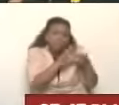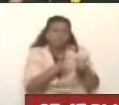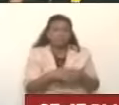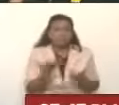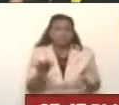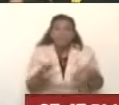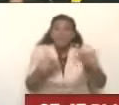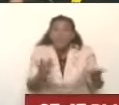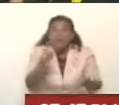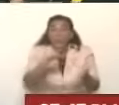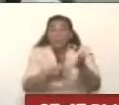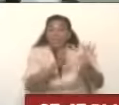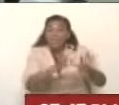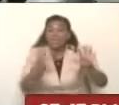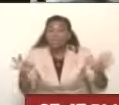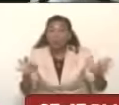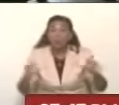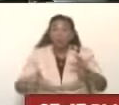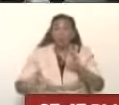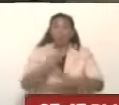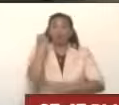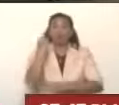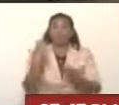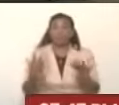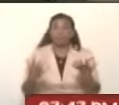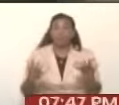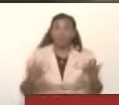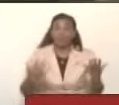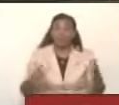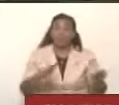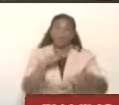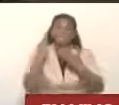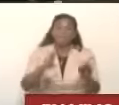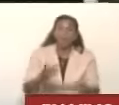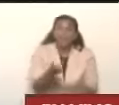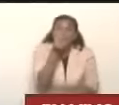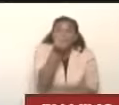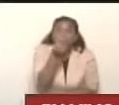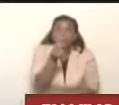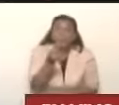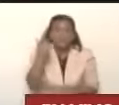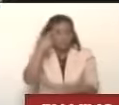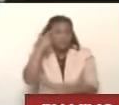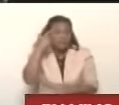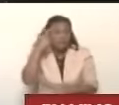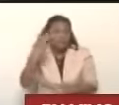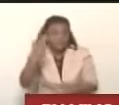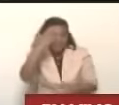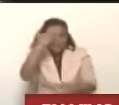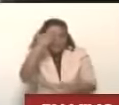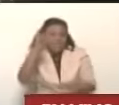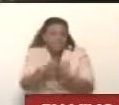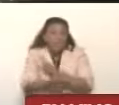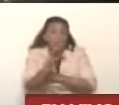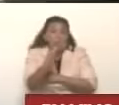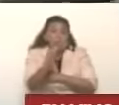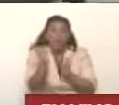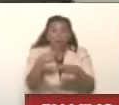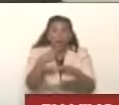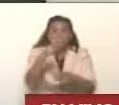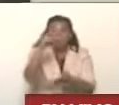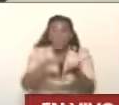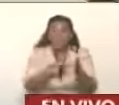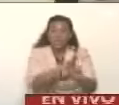¿Qué pasó en el 2018? El atentado contra mí. Estuvieron en conocimiento del atentado contra mí. 4 de agosto de